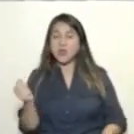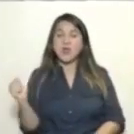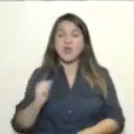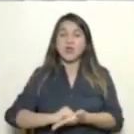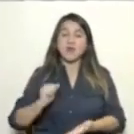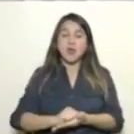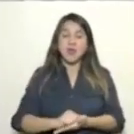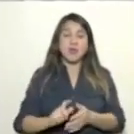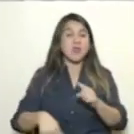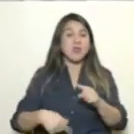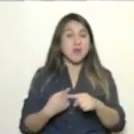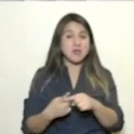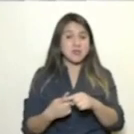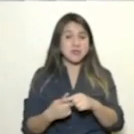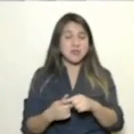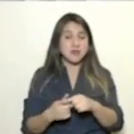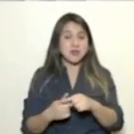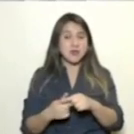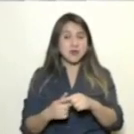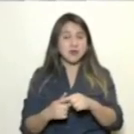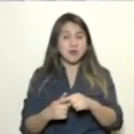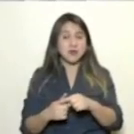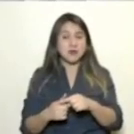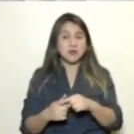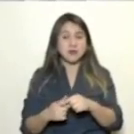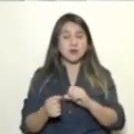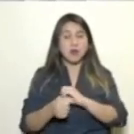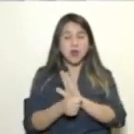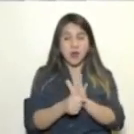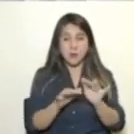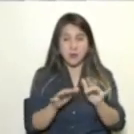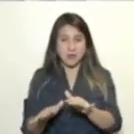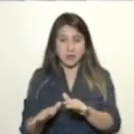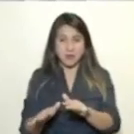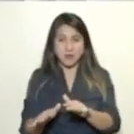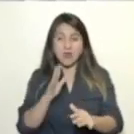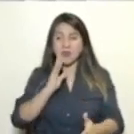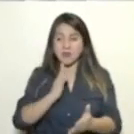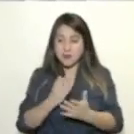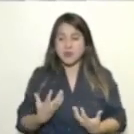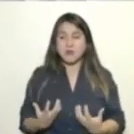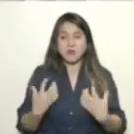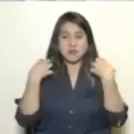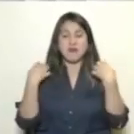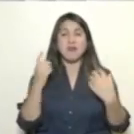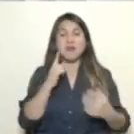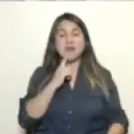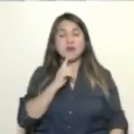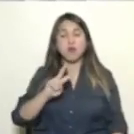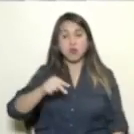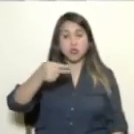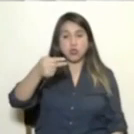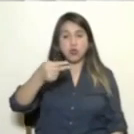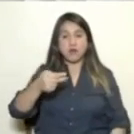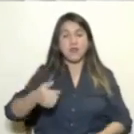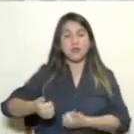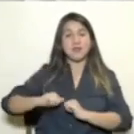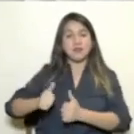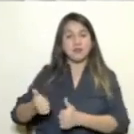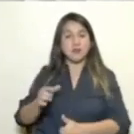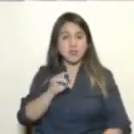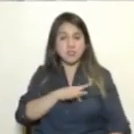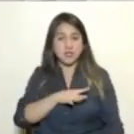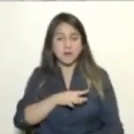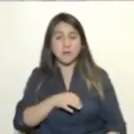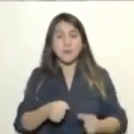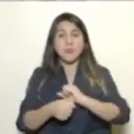que surgen además con la pandemia. Entonces tenemos un doble desafío en Chile.